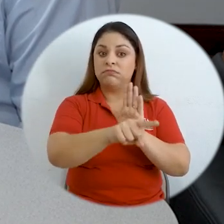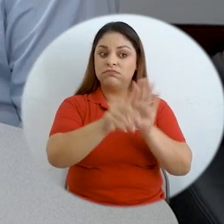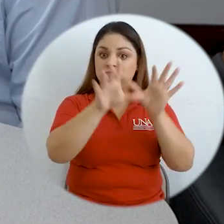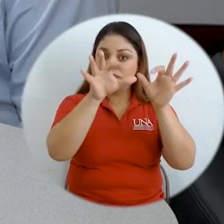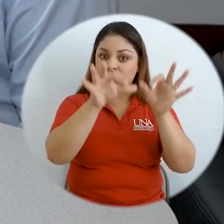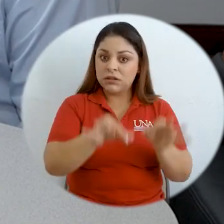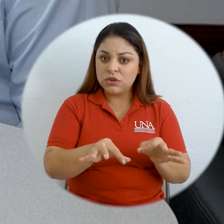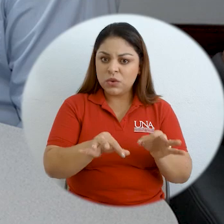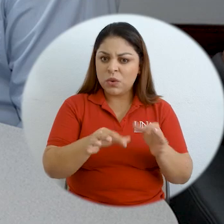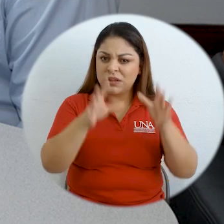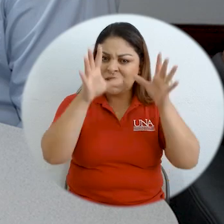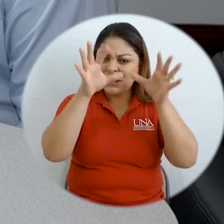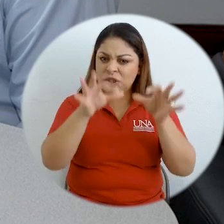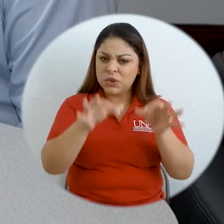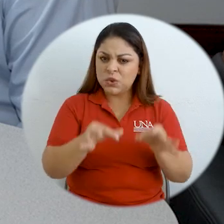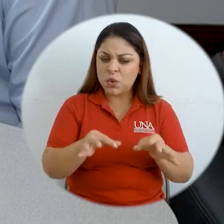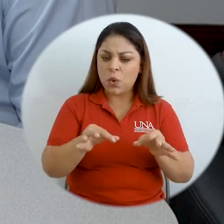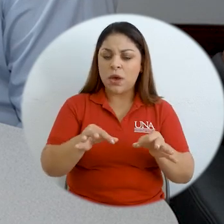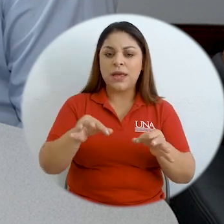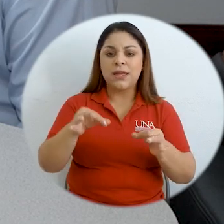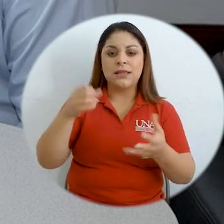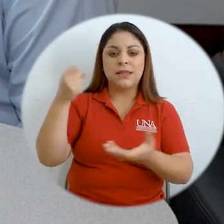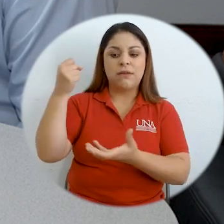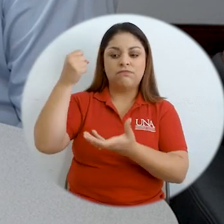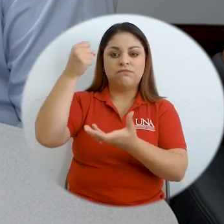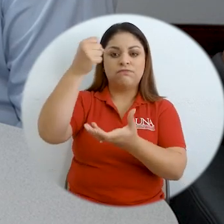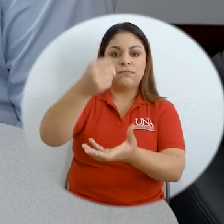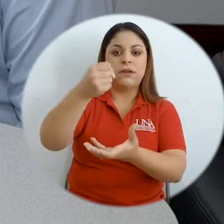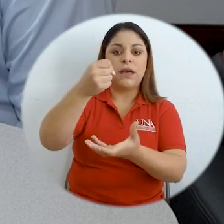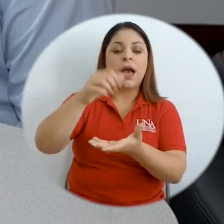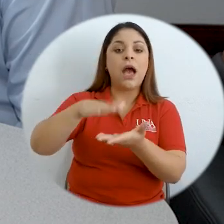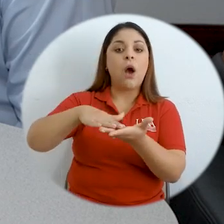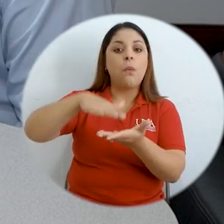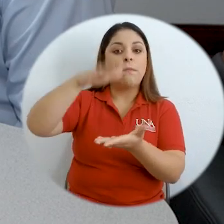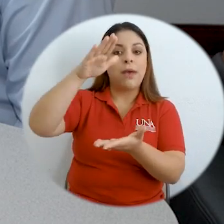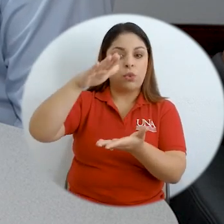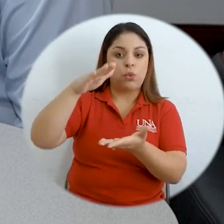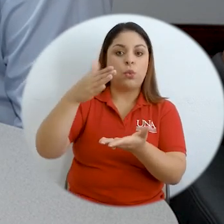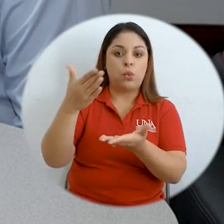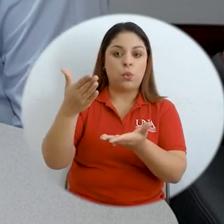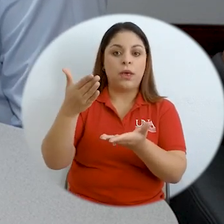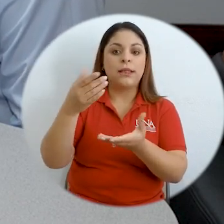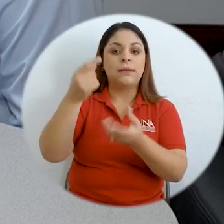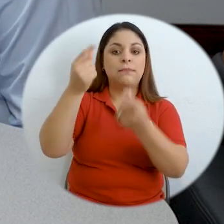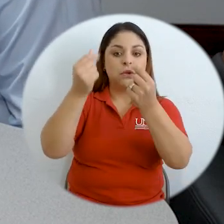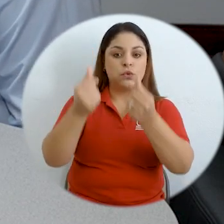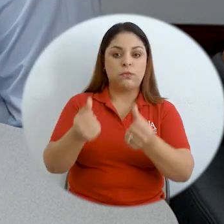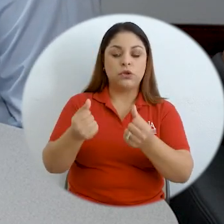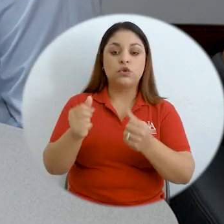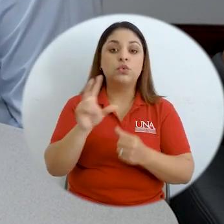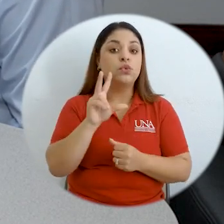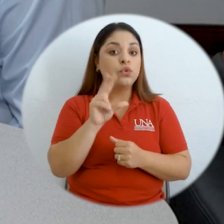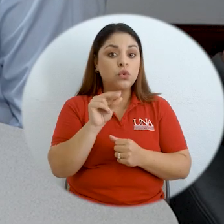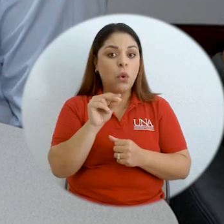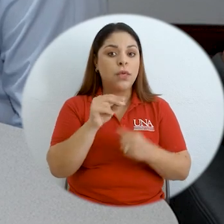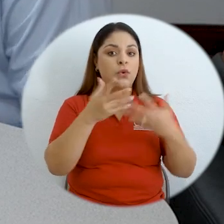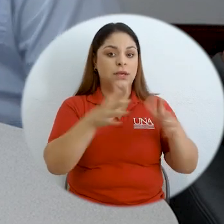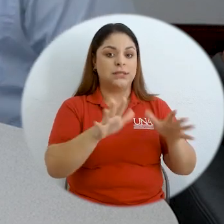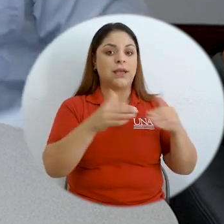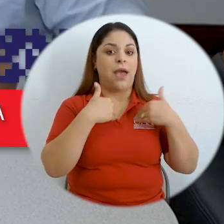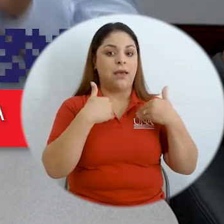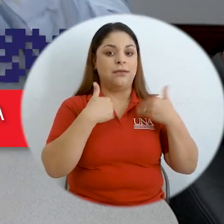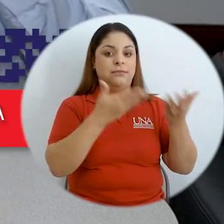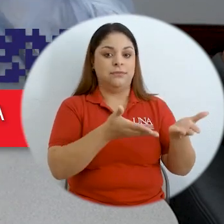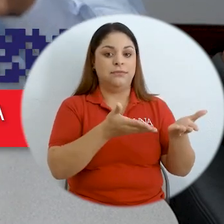tomar decisión sobre el aumento del presupuesto, no sobre el presupuesto que ya tienen las universidades, que eso es importante señalarlo.